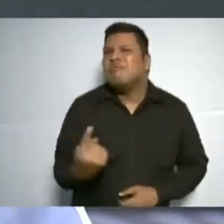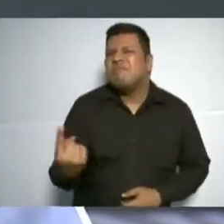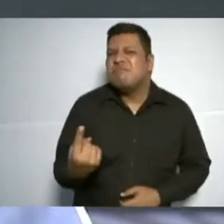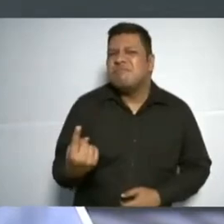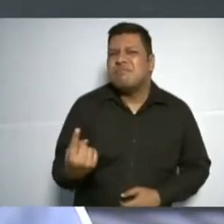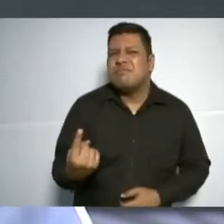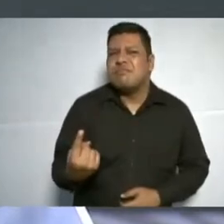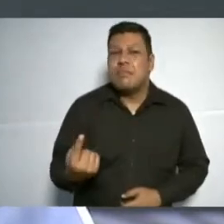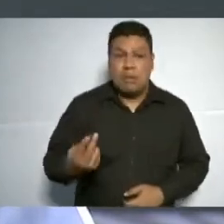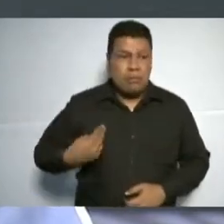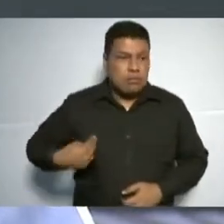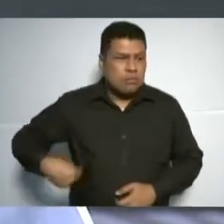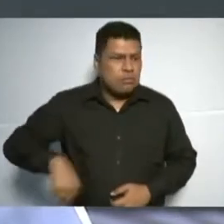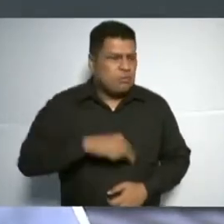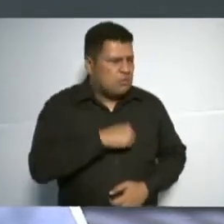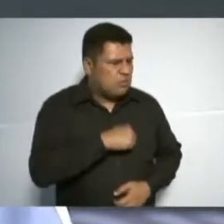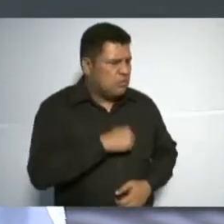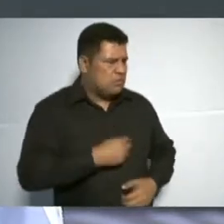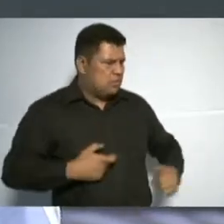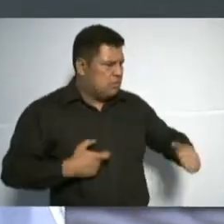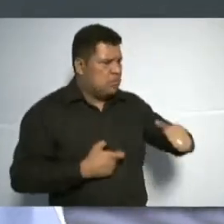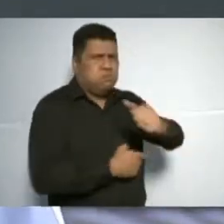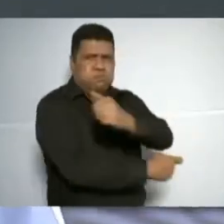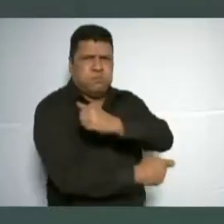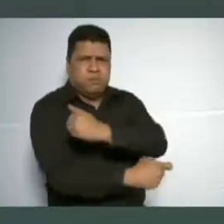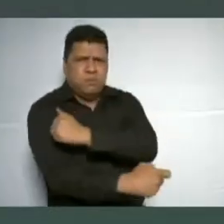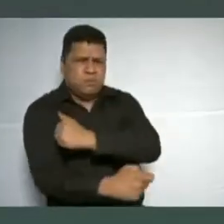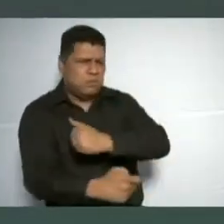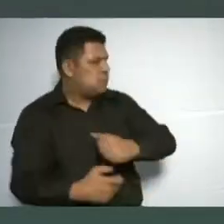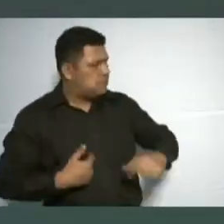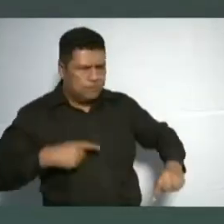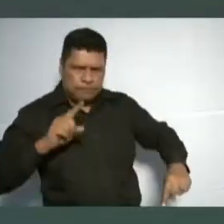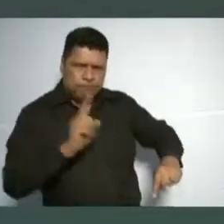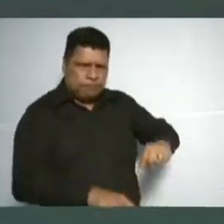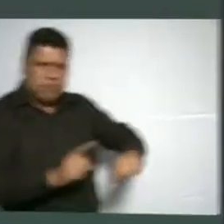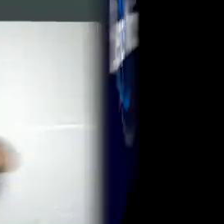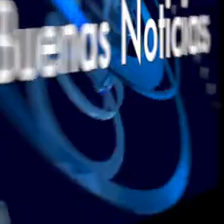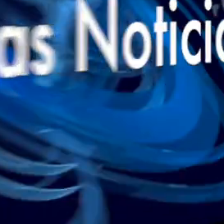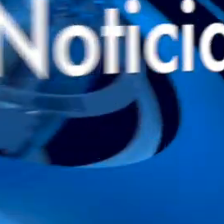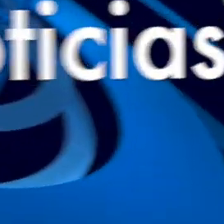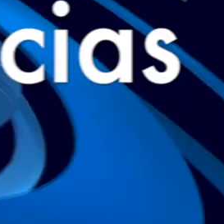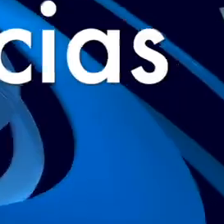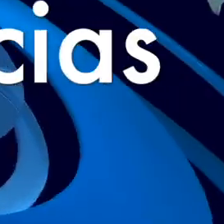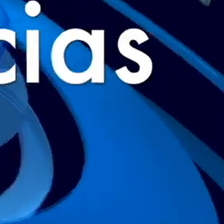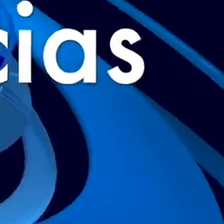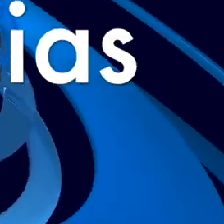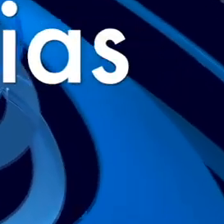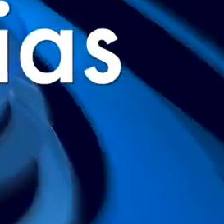erradicar por completo la corrupción.